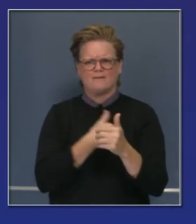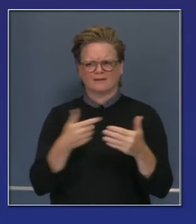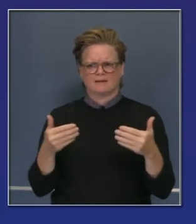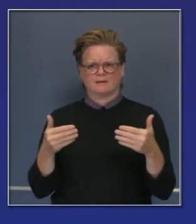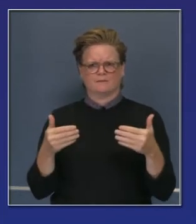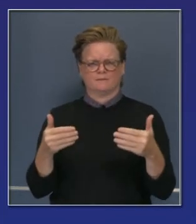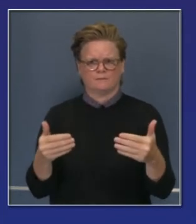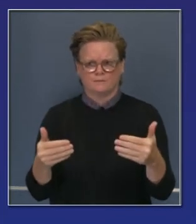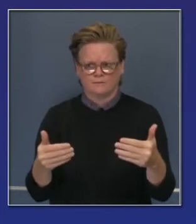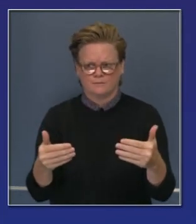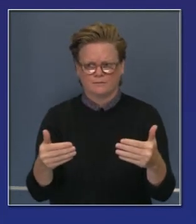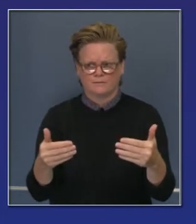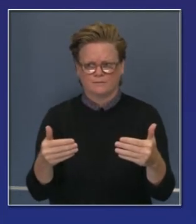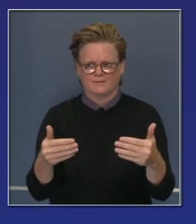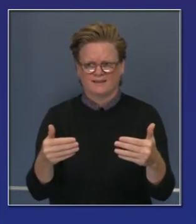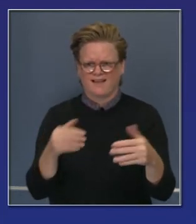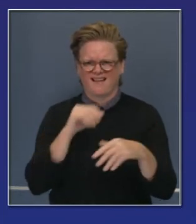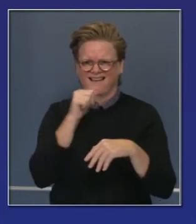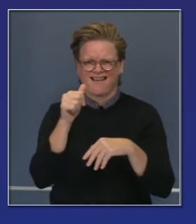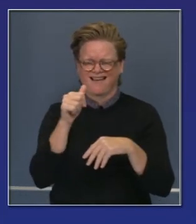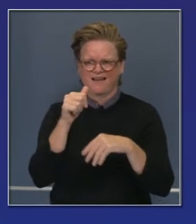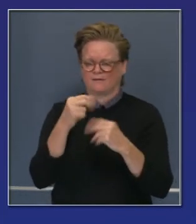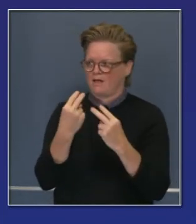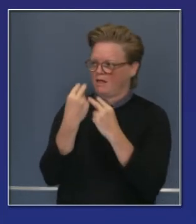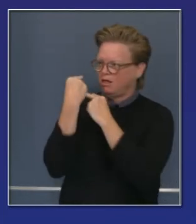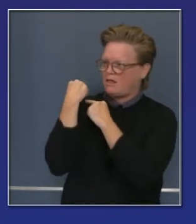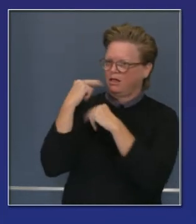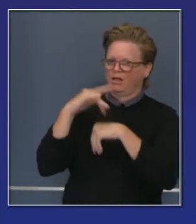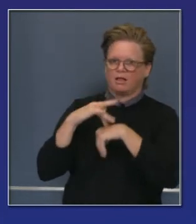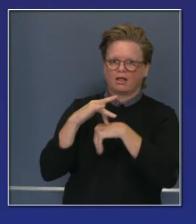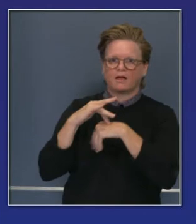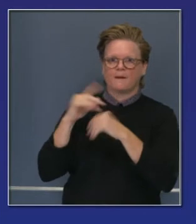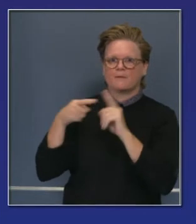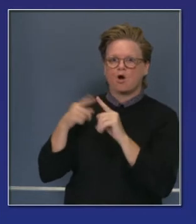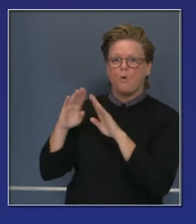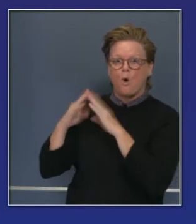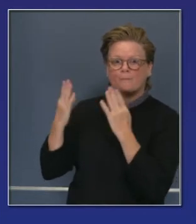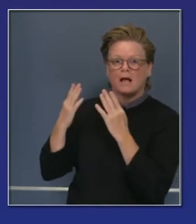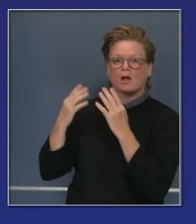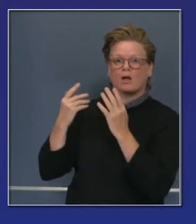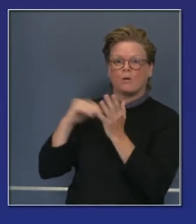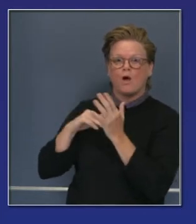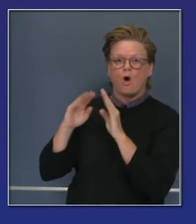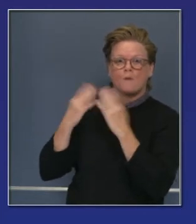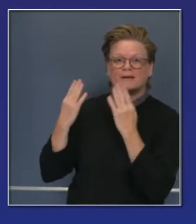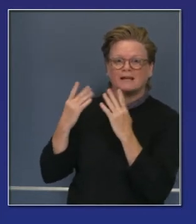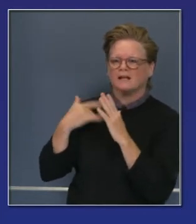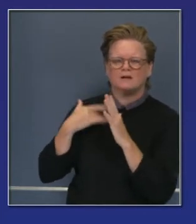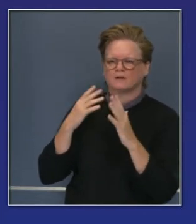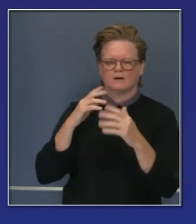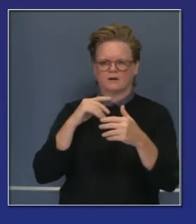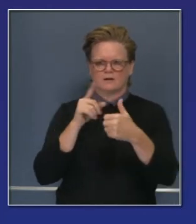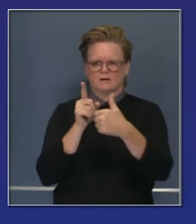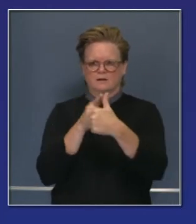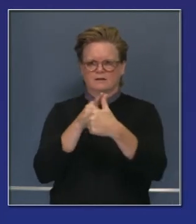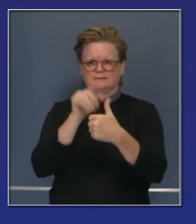de reabrir. Realmente es importante prestar atención a las 3 cifras en esta transparencia. Pueden